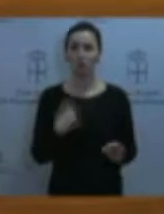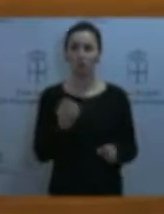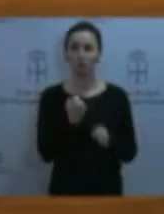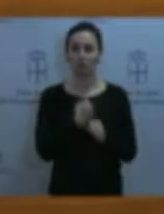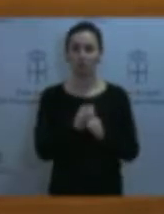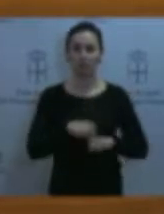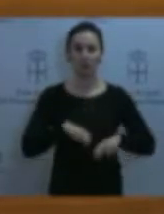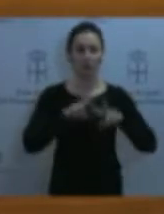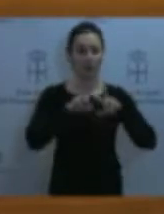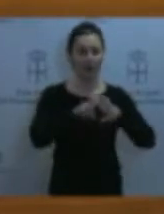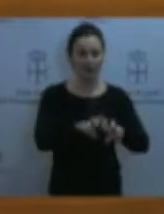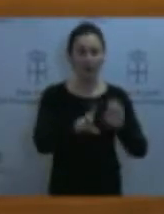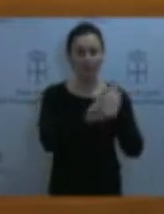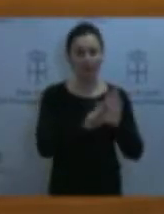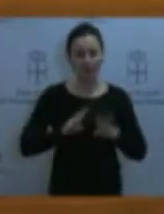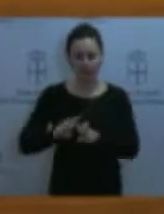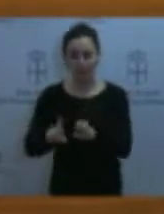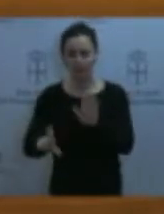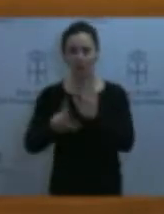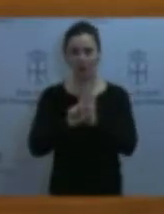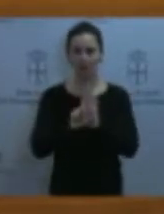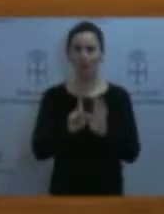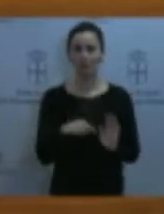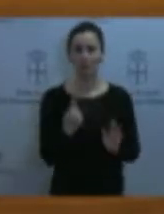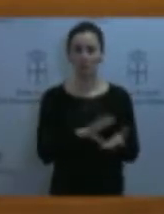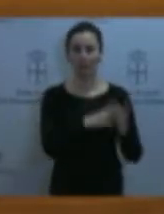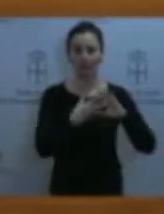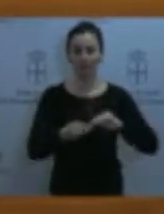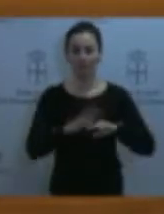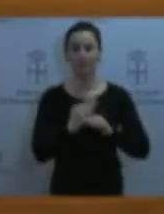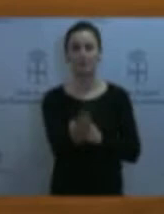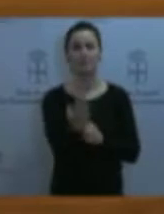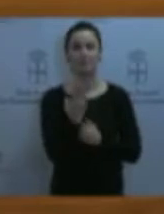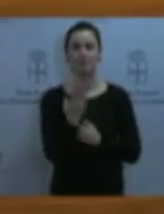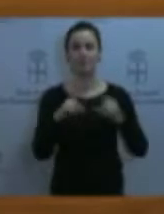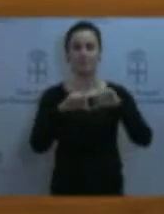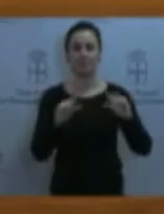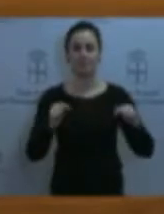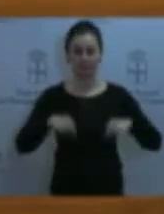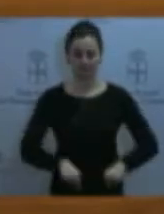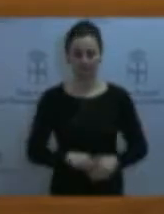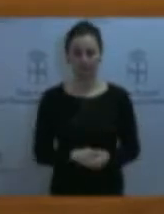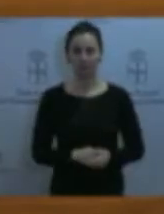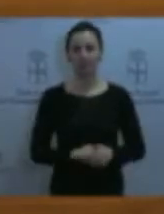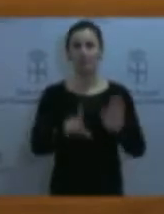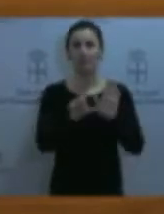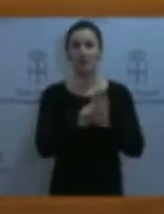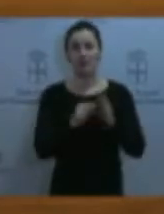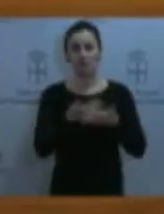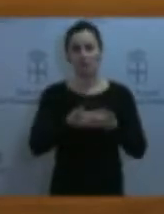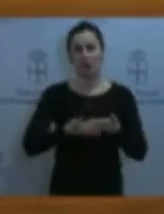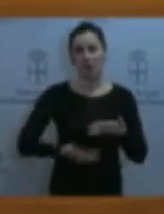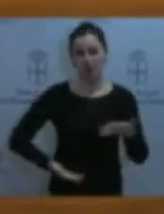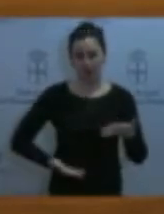adaptado para presentarla aquí en Asturias. Esta ley, aunque larga, desarrolla medidas concretas con las que se